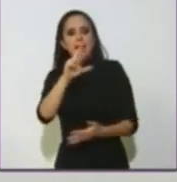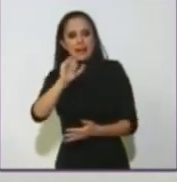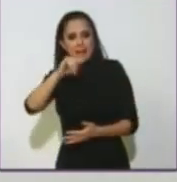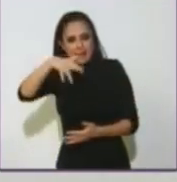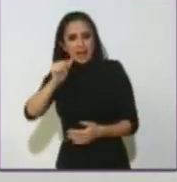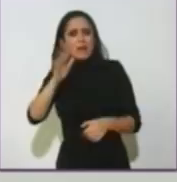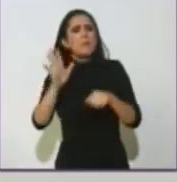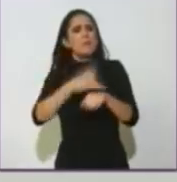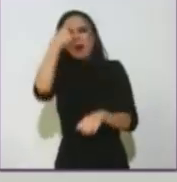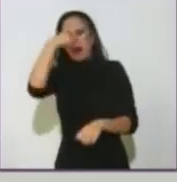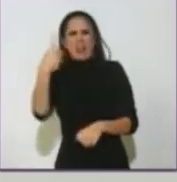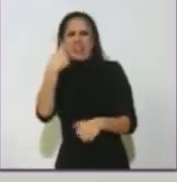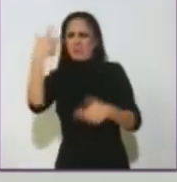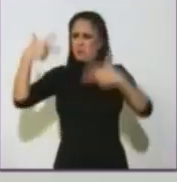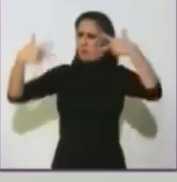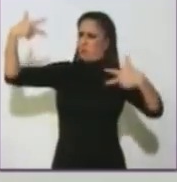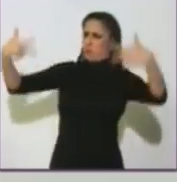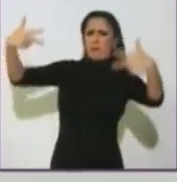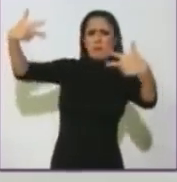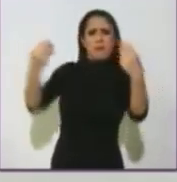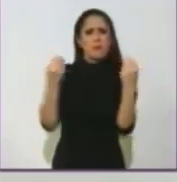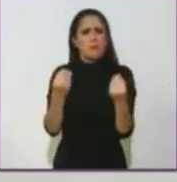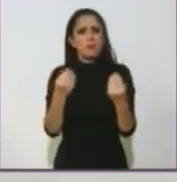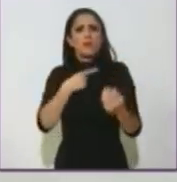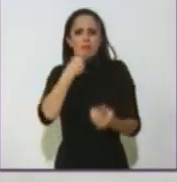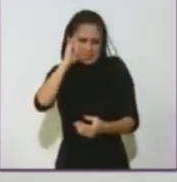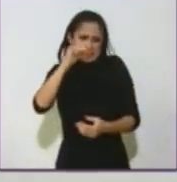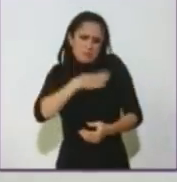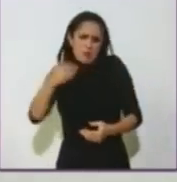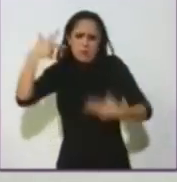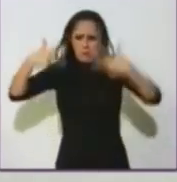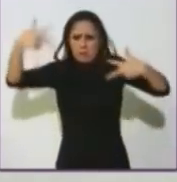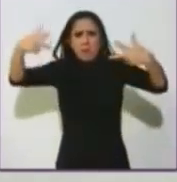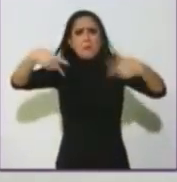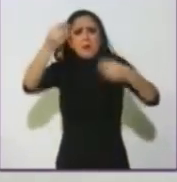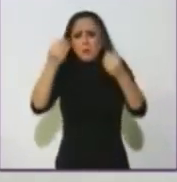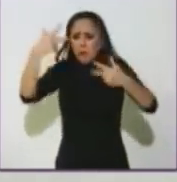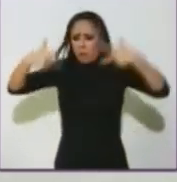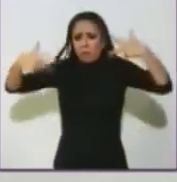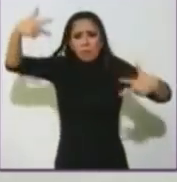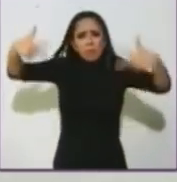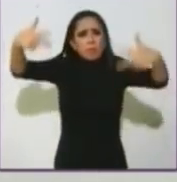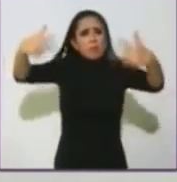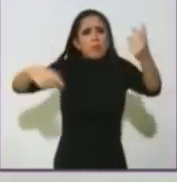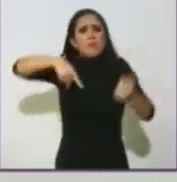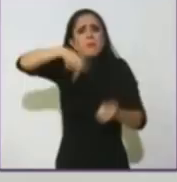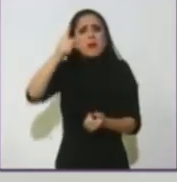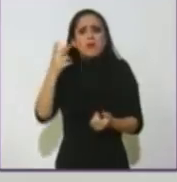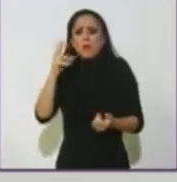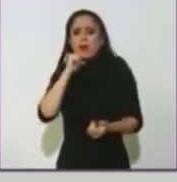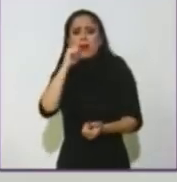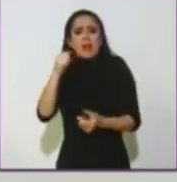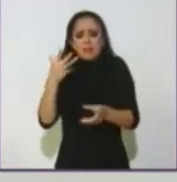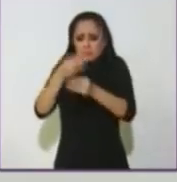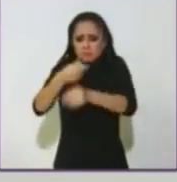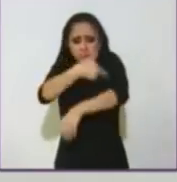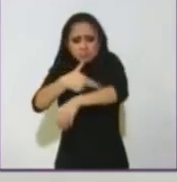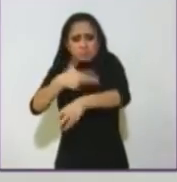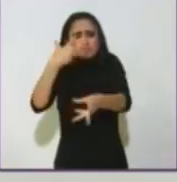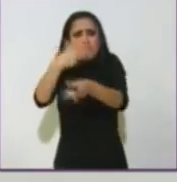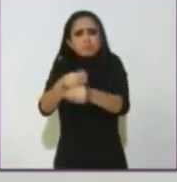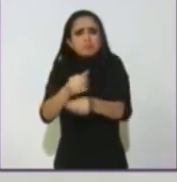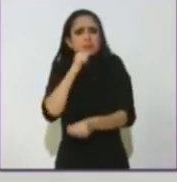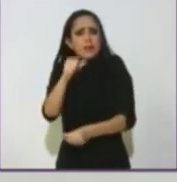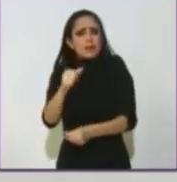tantas cámaras la verdad que yo sí digo que bueno que hay muchas cámaras pero para que tantas cámaras si no tenemos un segundo momento para resolver el asunto y yo te diría